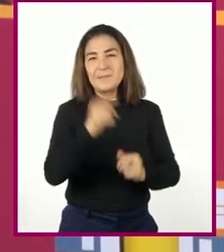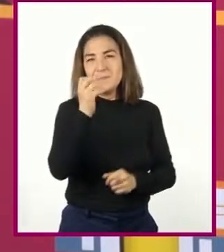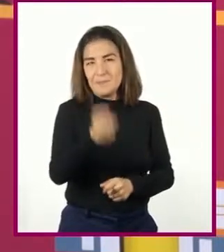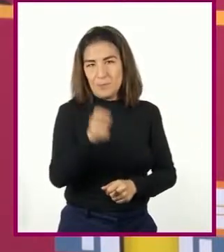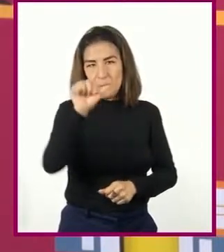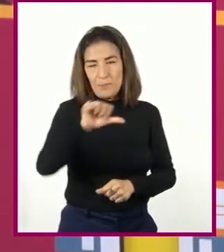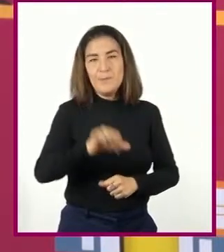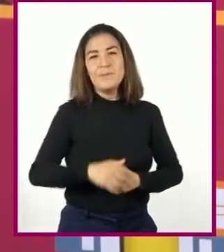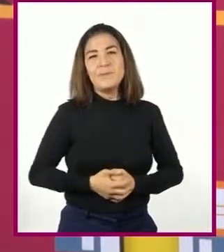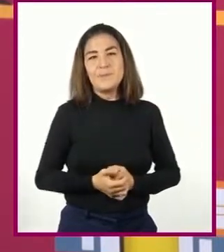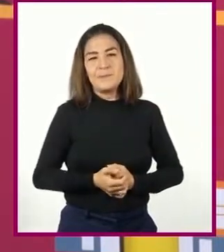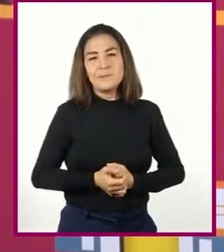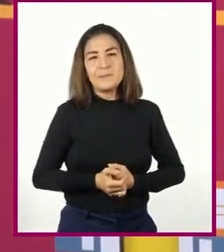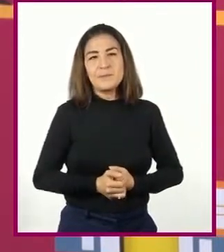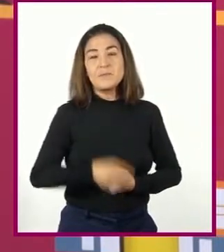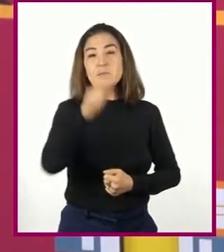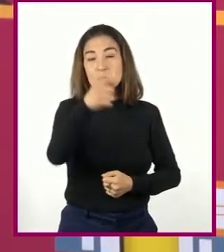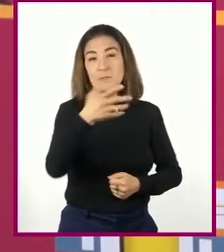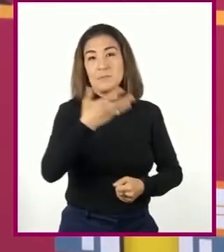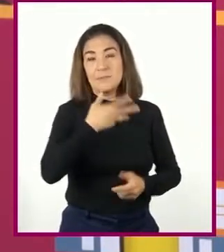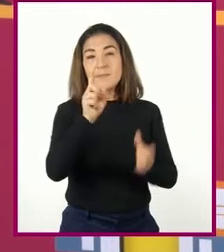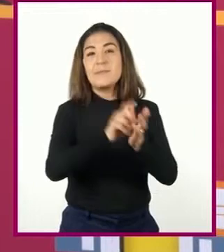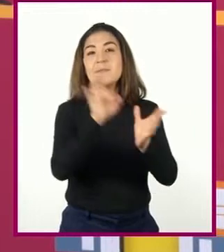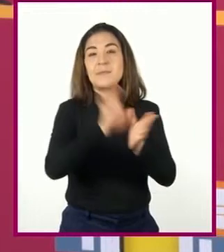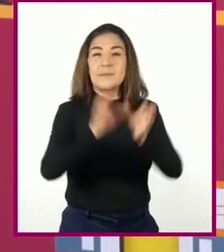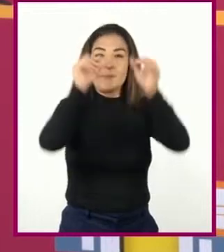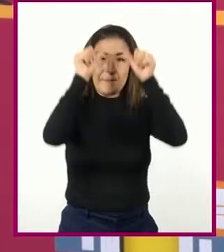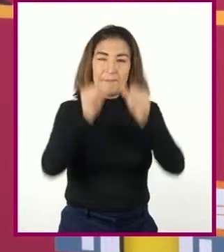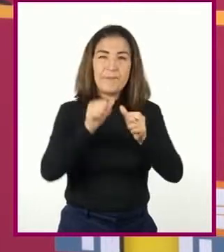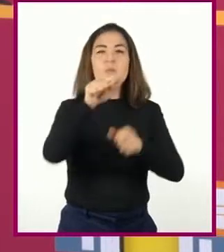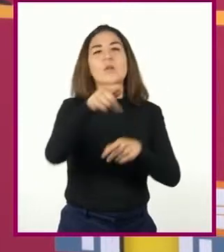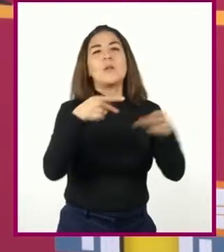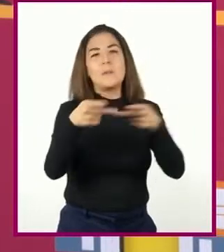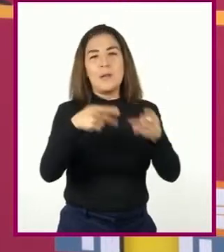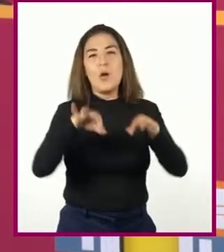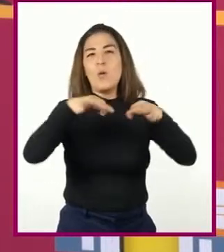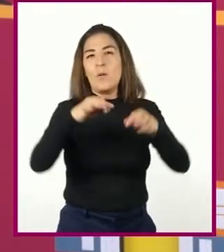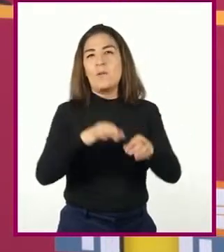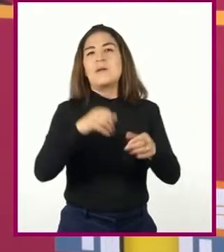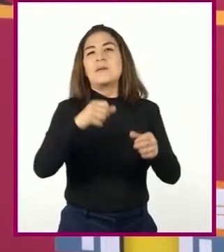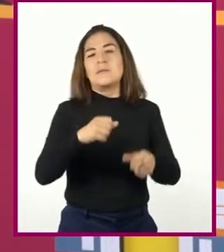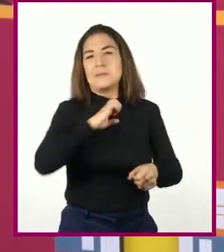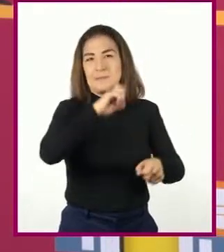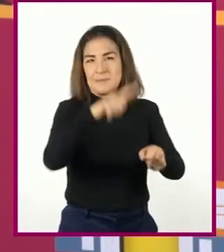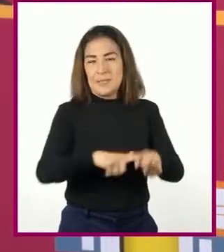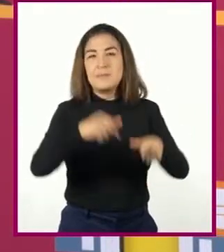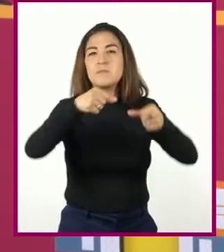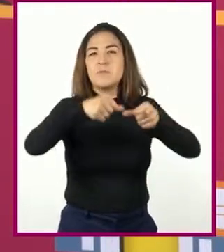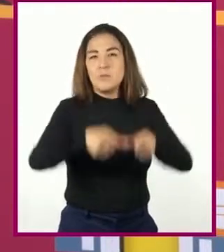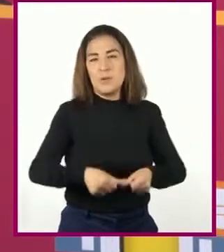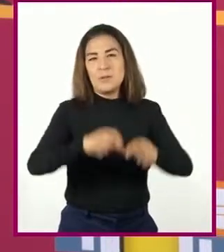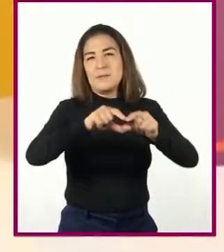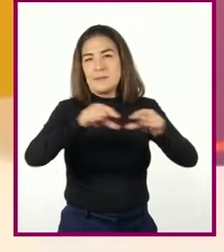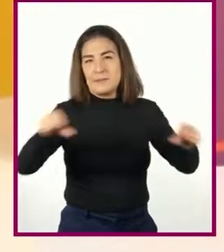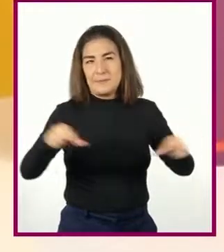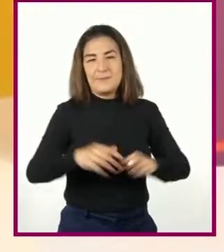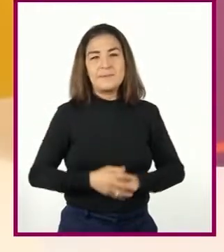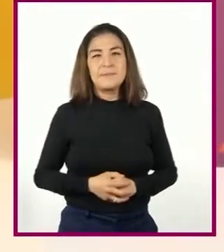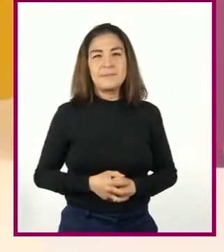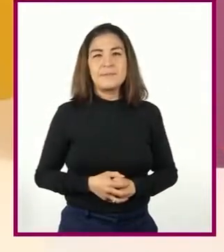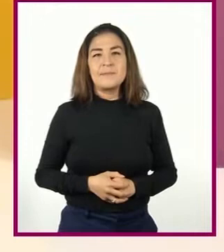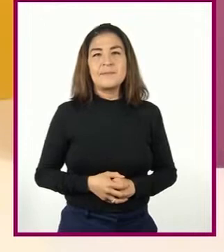sesión. Si tienen discapacidad visual, preparen sus hojas Ledger, punzón y regleta.